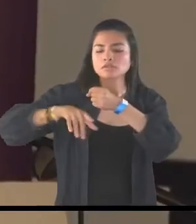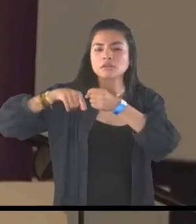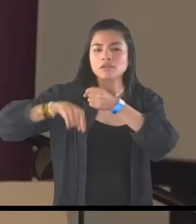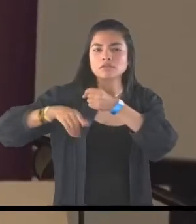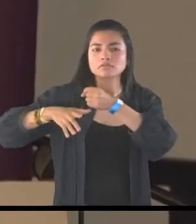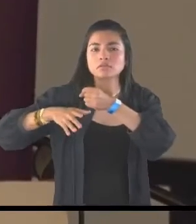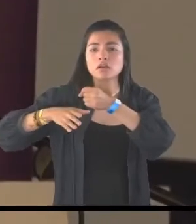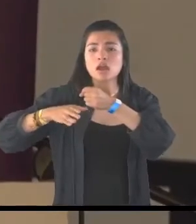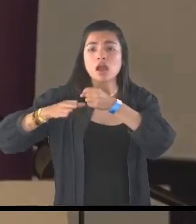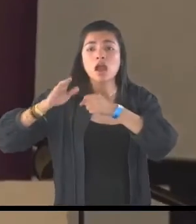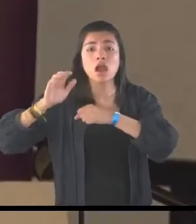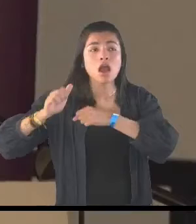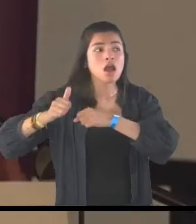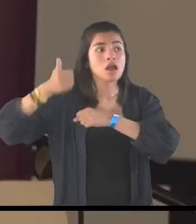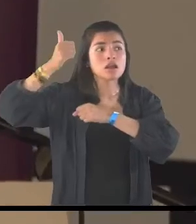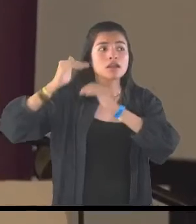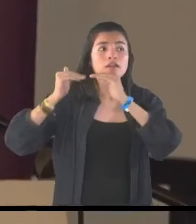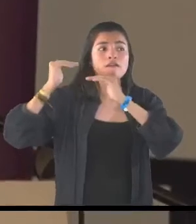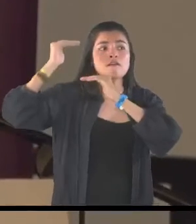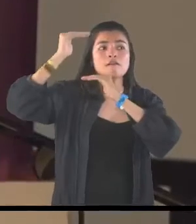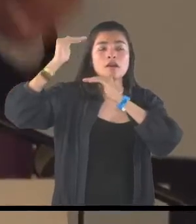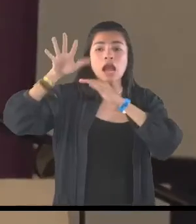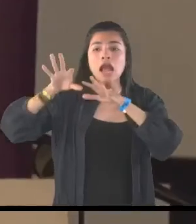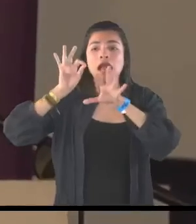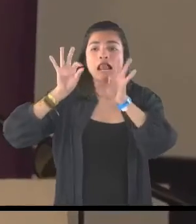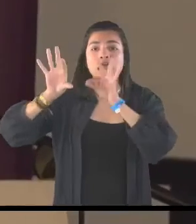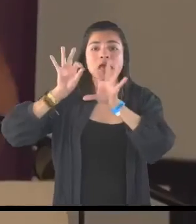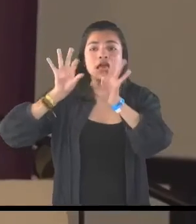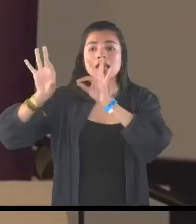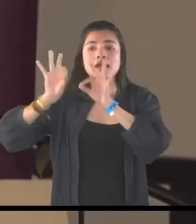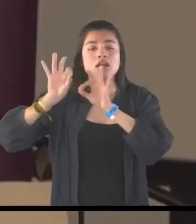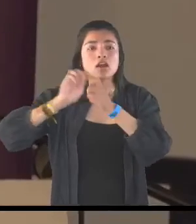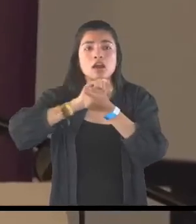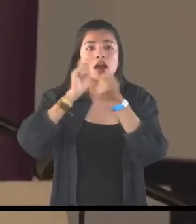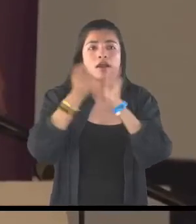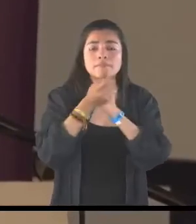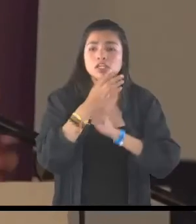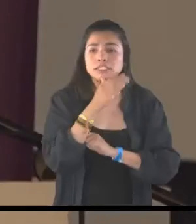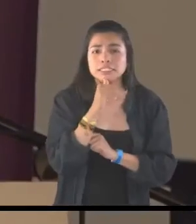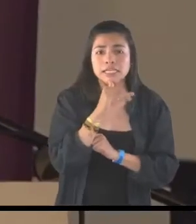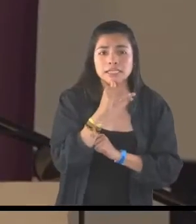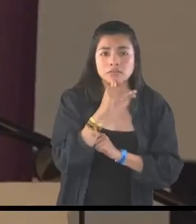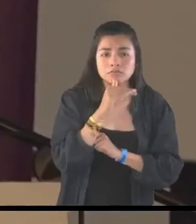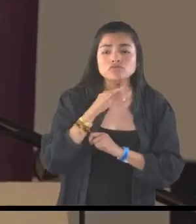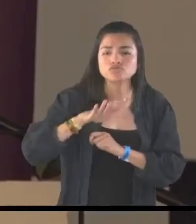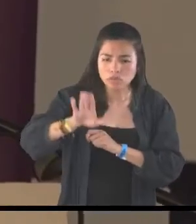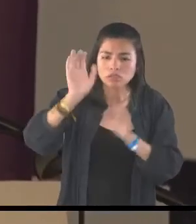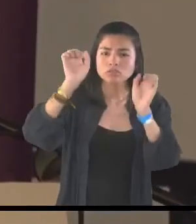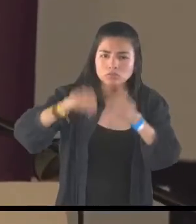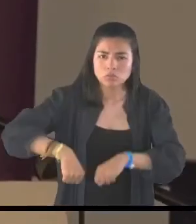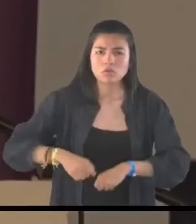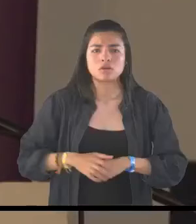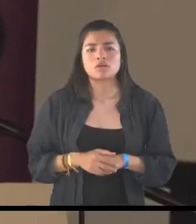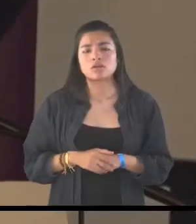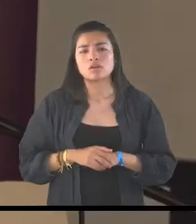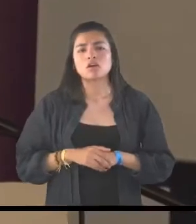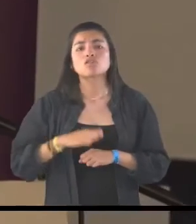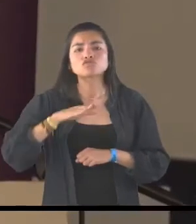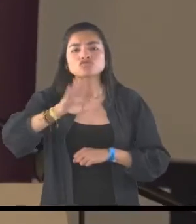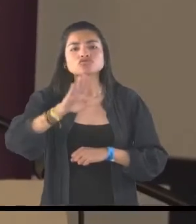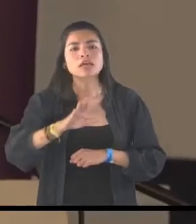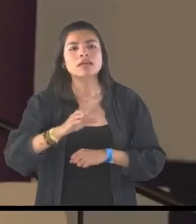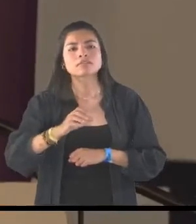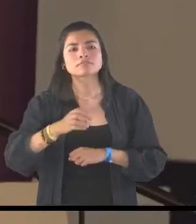arriba, quienes fuimos elegidos, no somos capaces de producir esos cambios, ustedes sí lo pueden hacer desde el pueblo, porque el pueblo es el que manda.